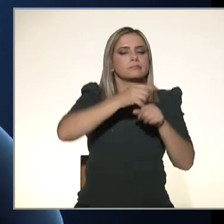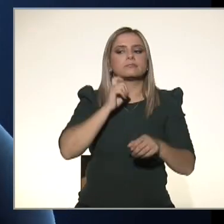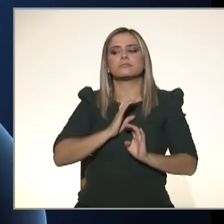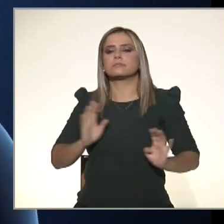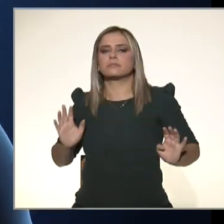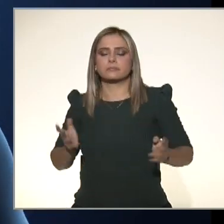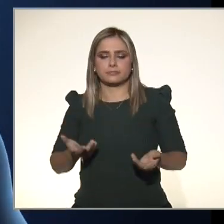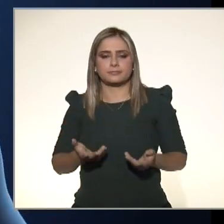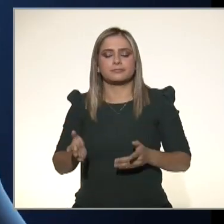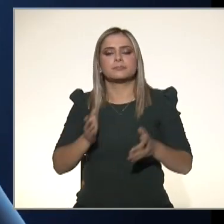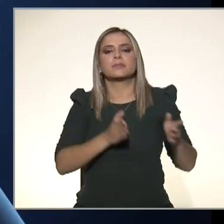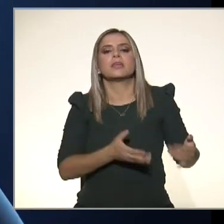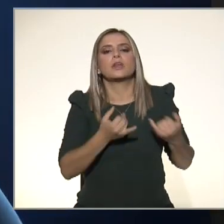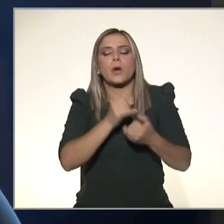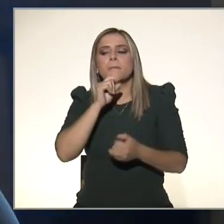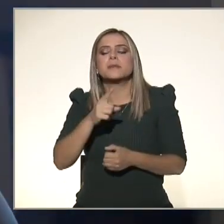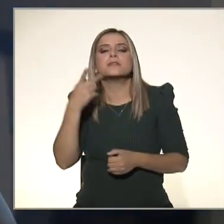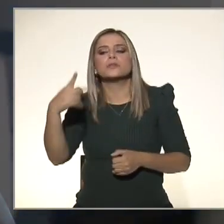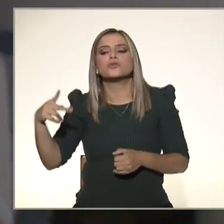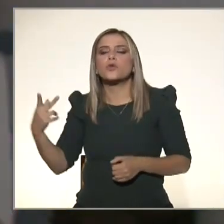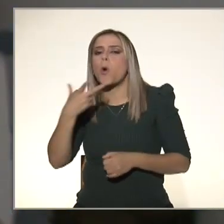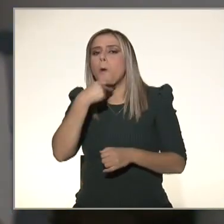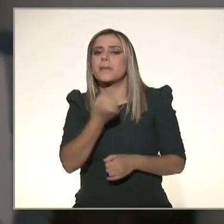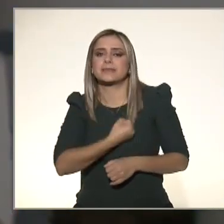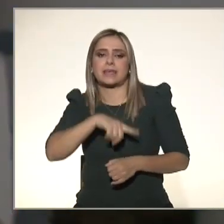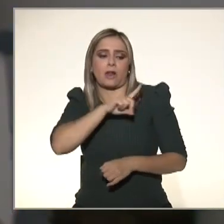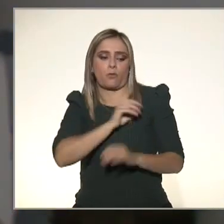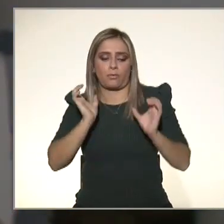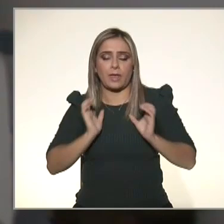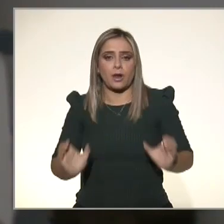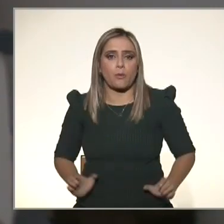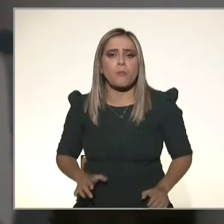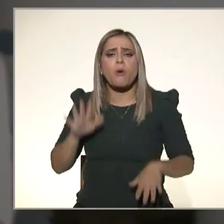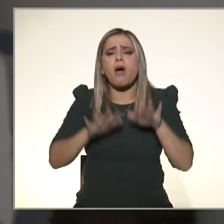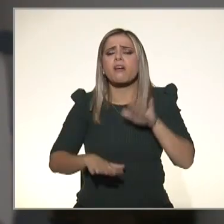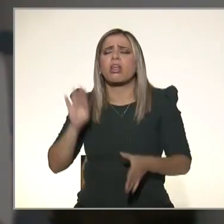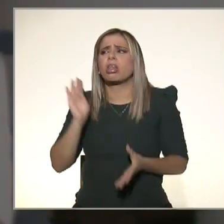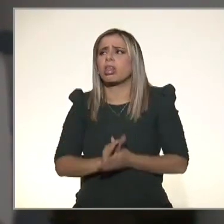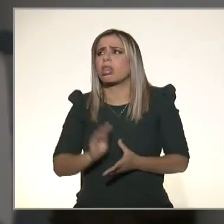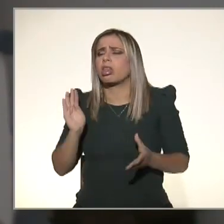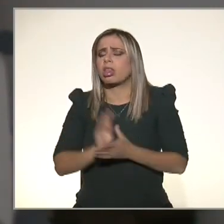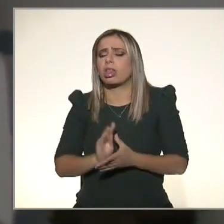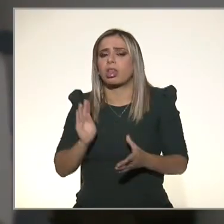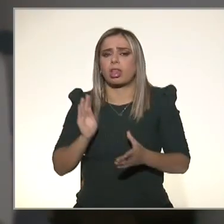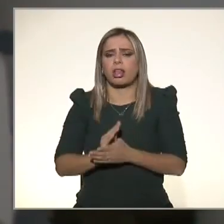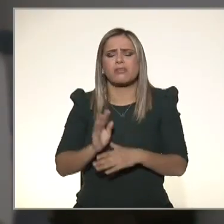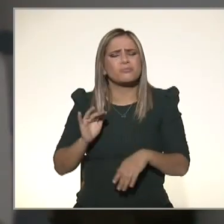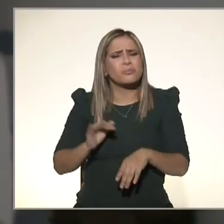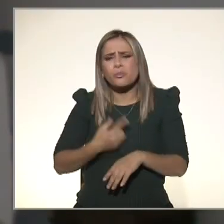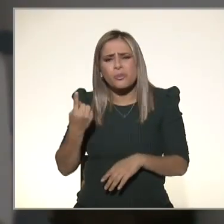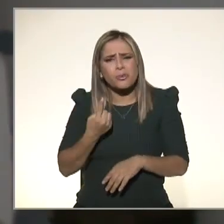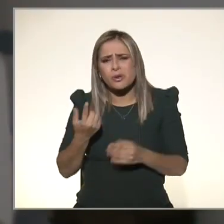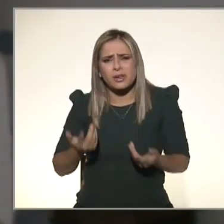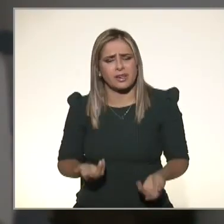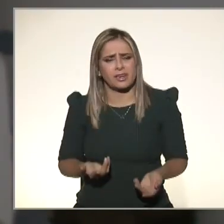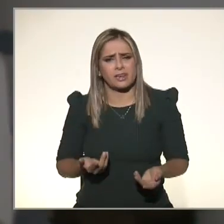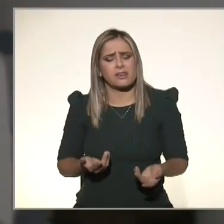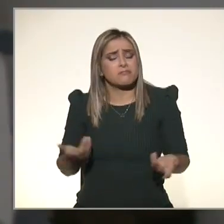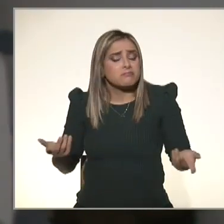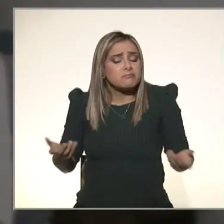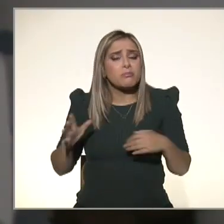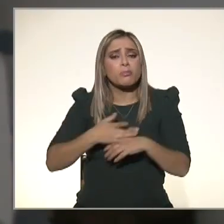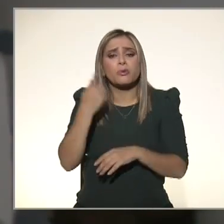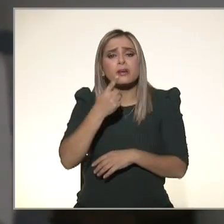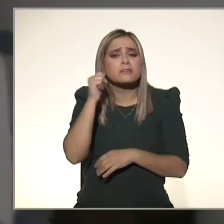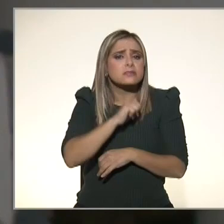física, también nos vemos muy limitados. ¿Por qué? Porque a los varones en general se nos ha